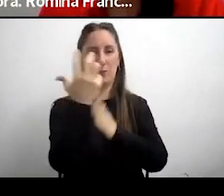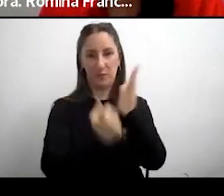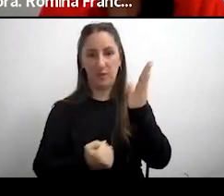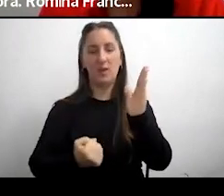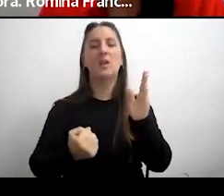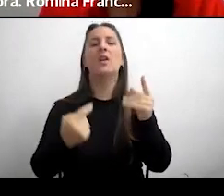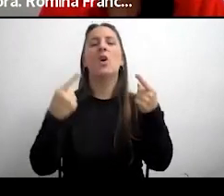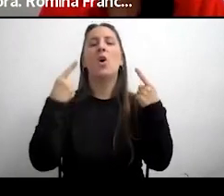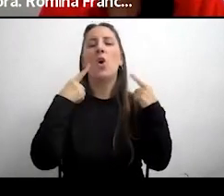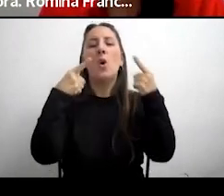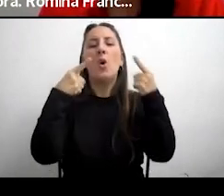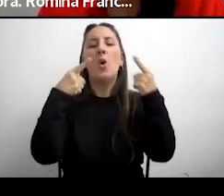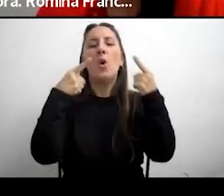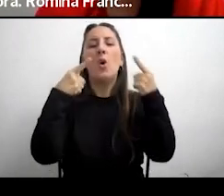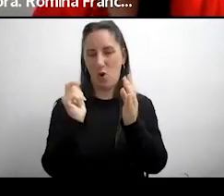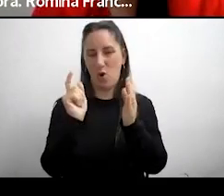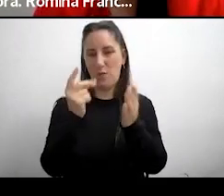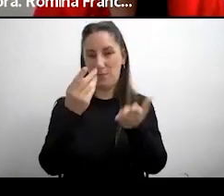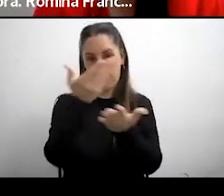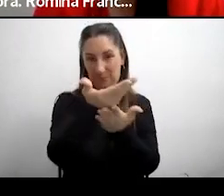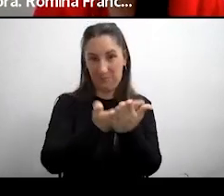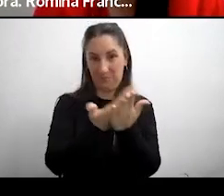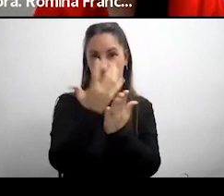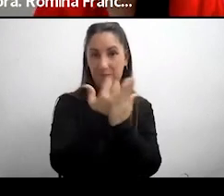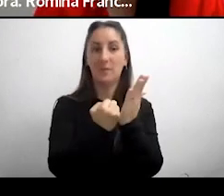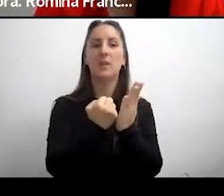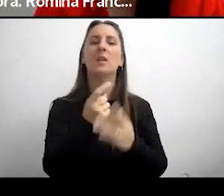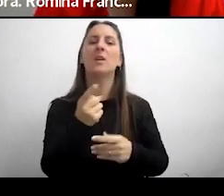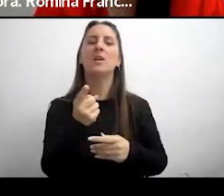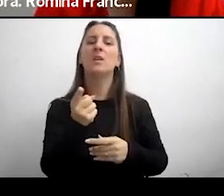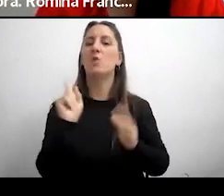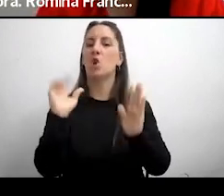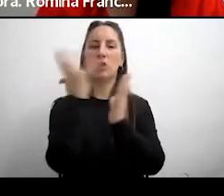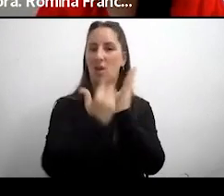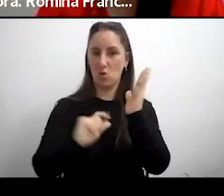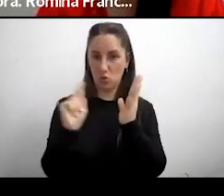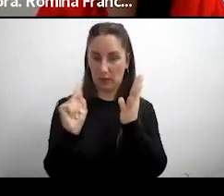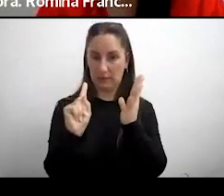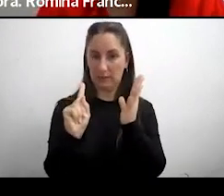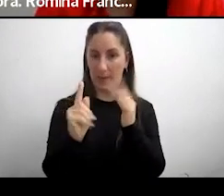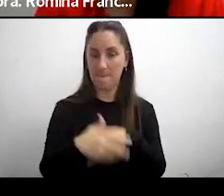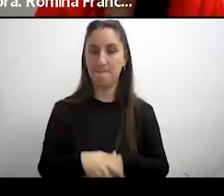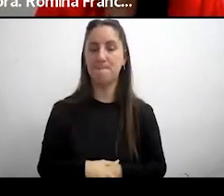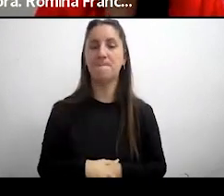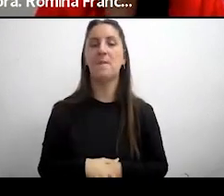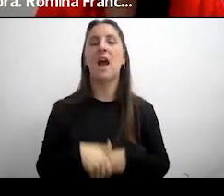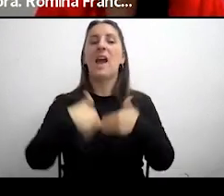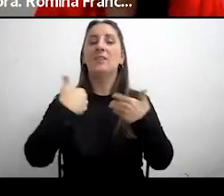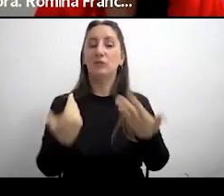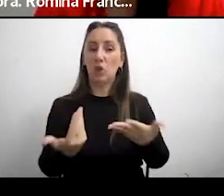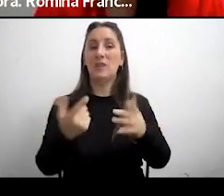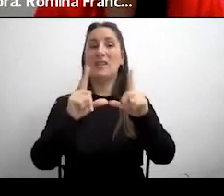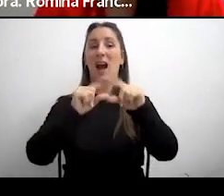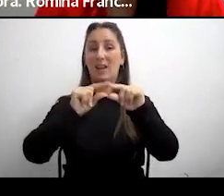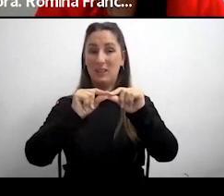del presente gravamen. Son conceptos no deducibles. Entonces, el espíritu de este artículo,